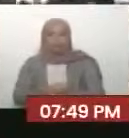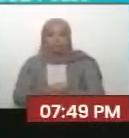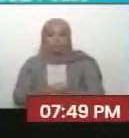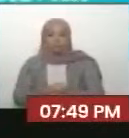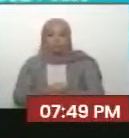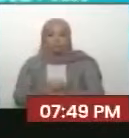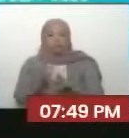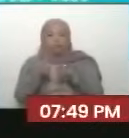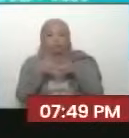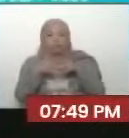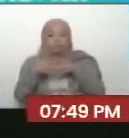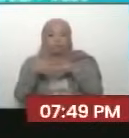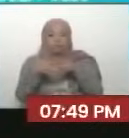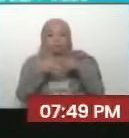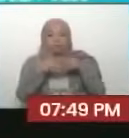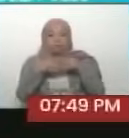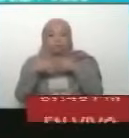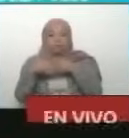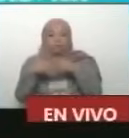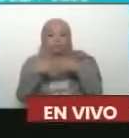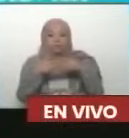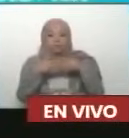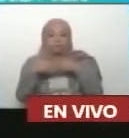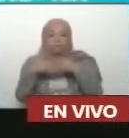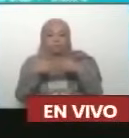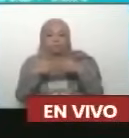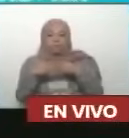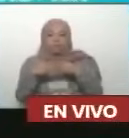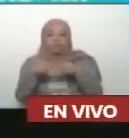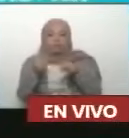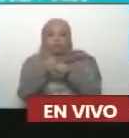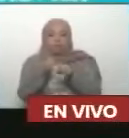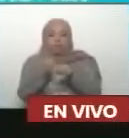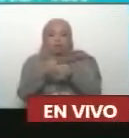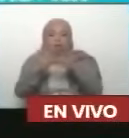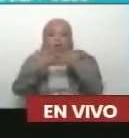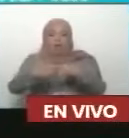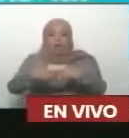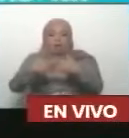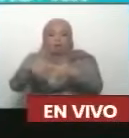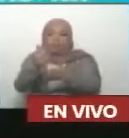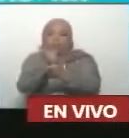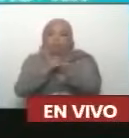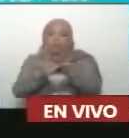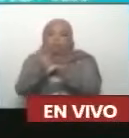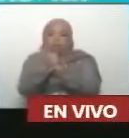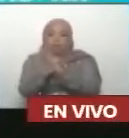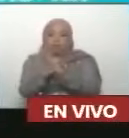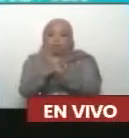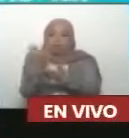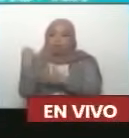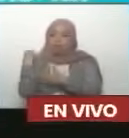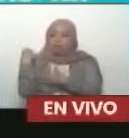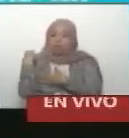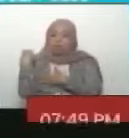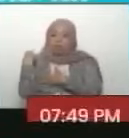De los Estados Unidos, llamaban a las empresas farmacéuticas para